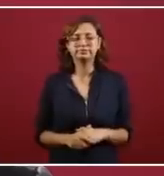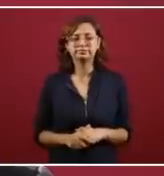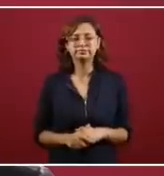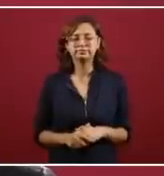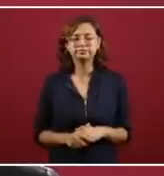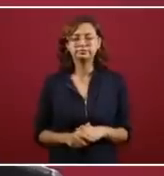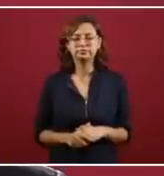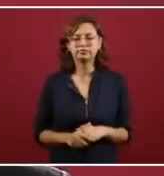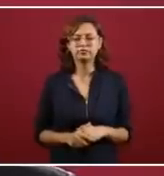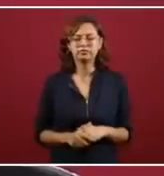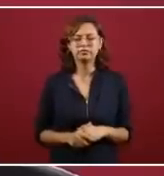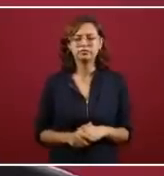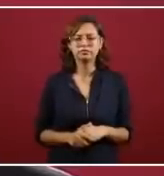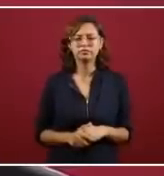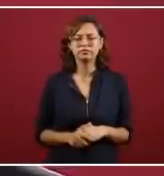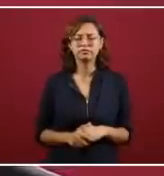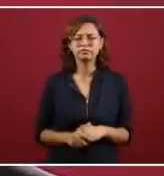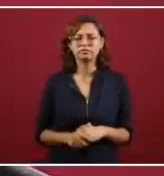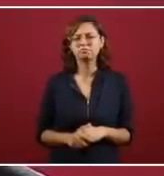y él tiene que